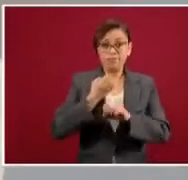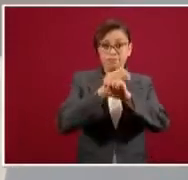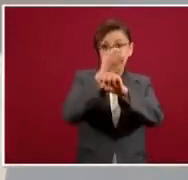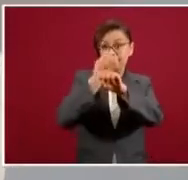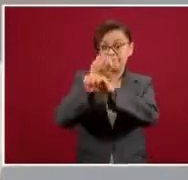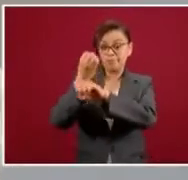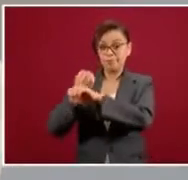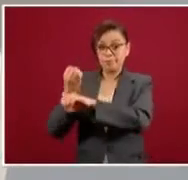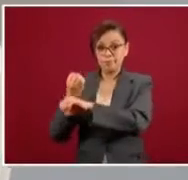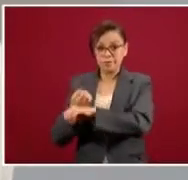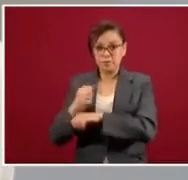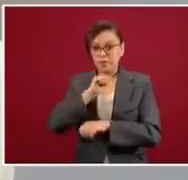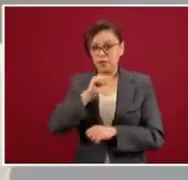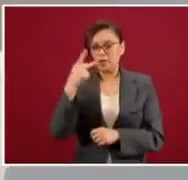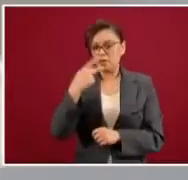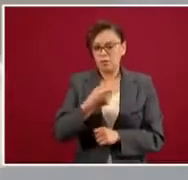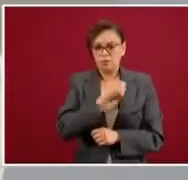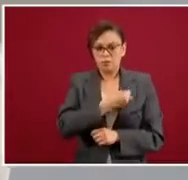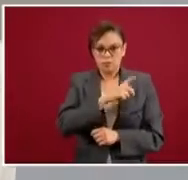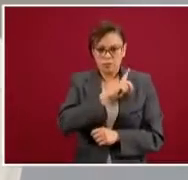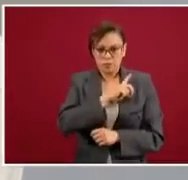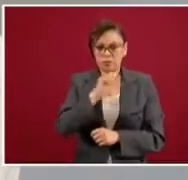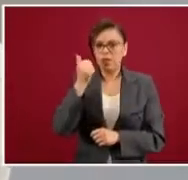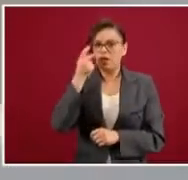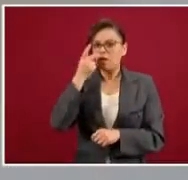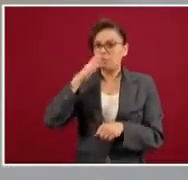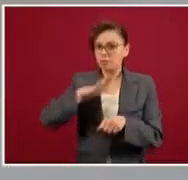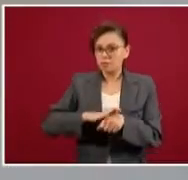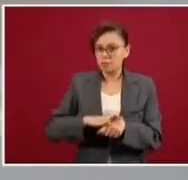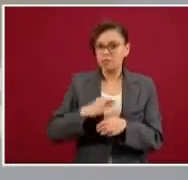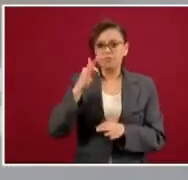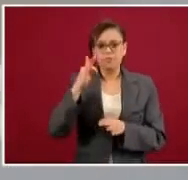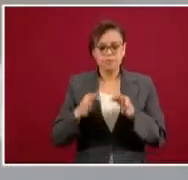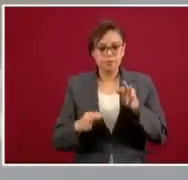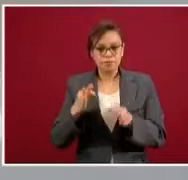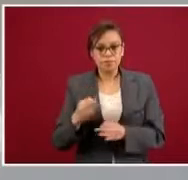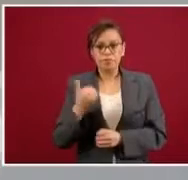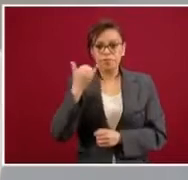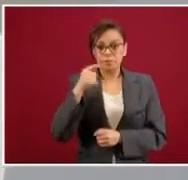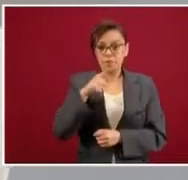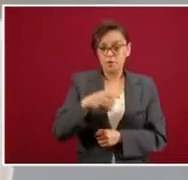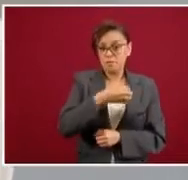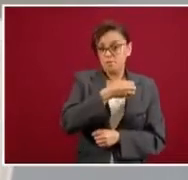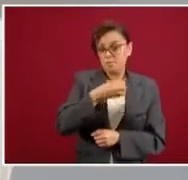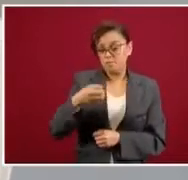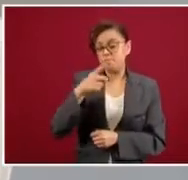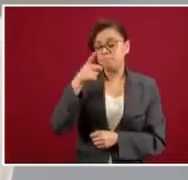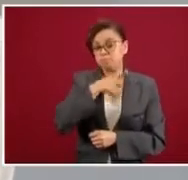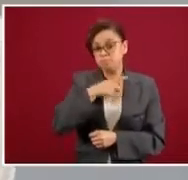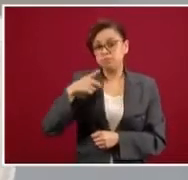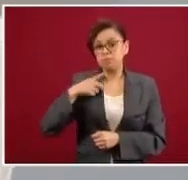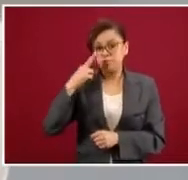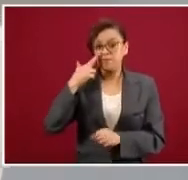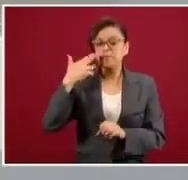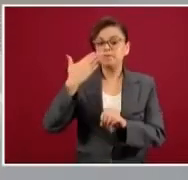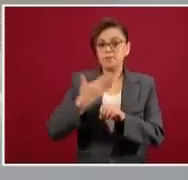es administrativa, jurídica y operativamente responsable del proceso de